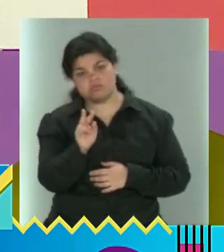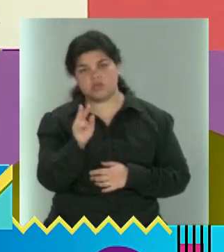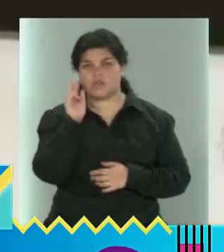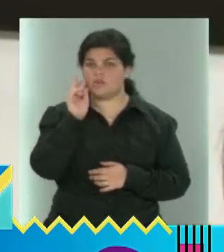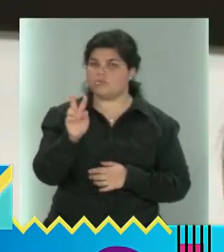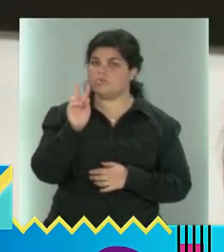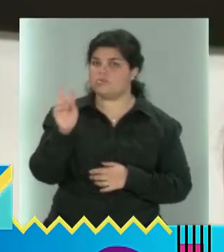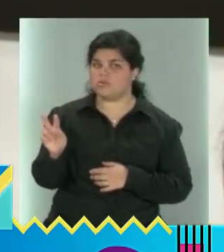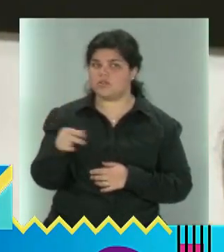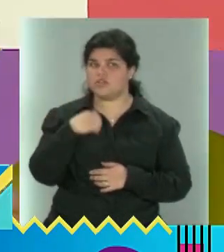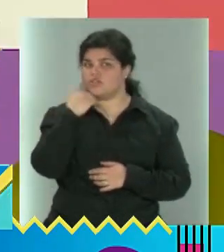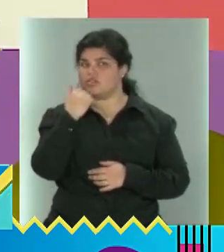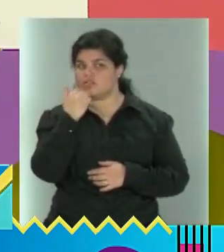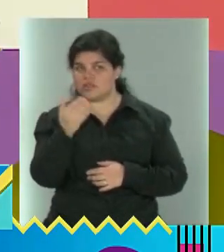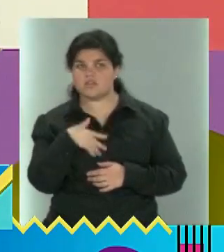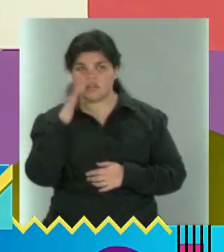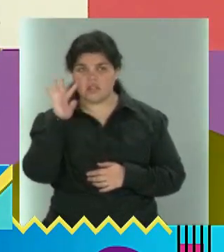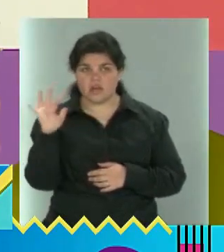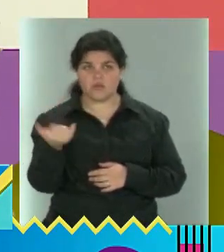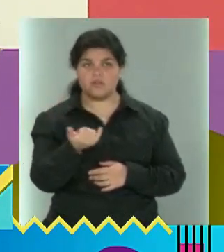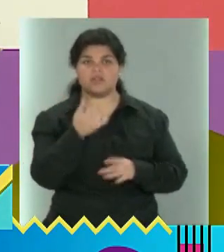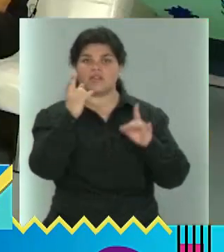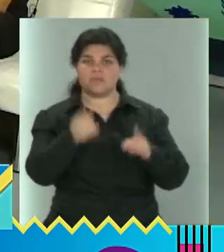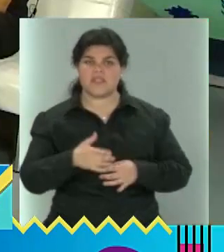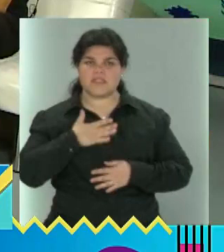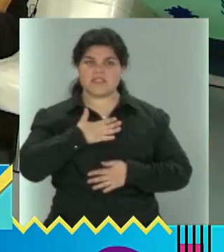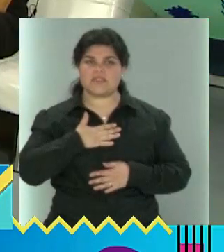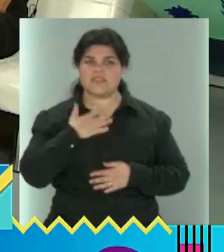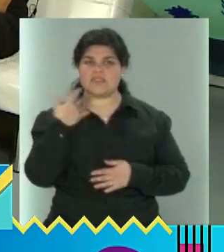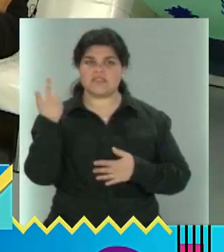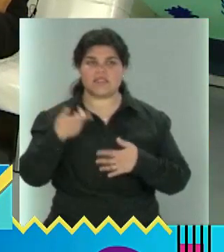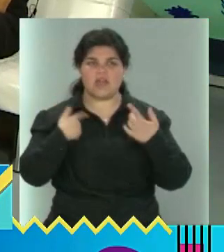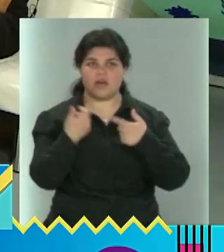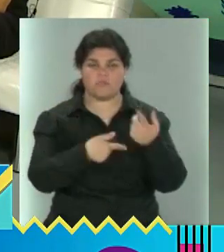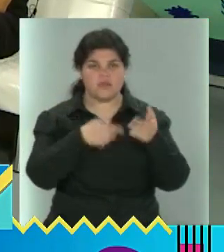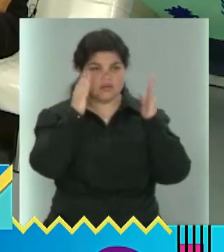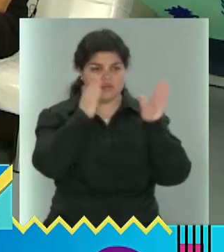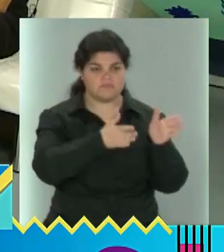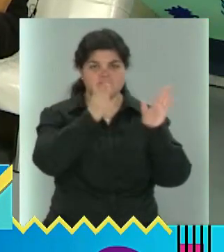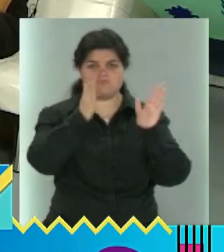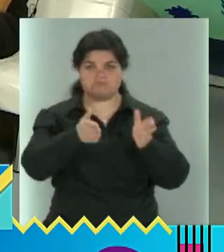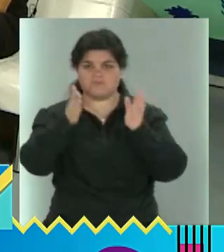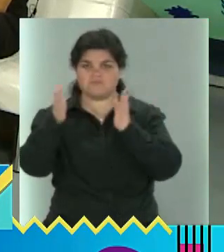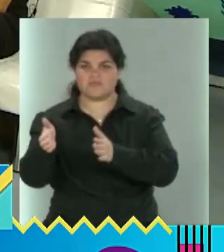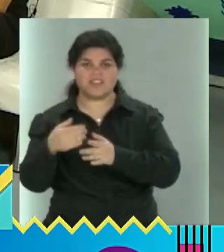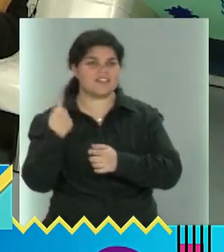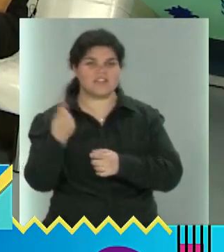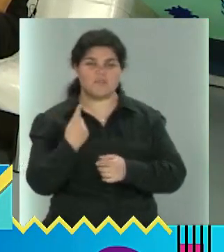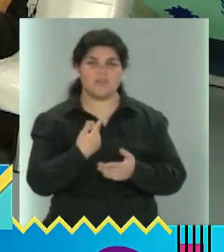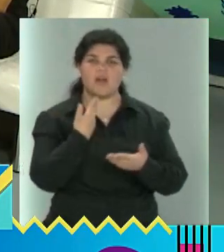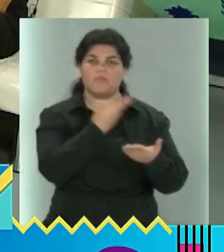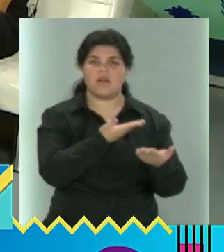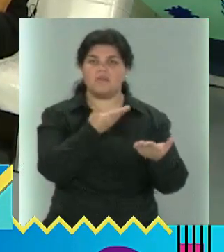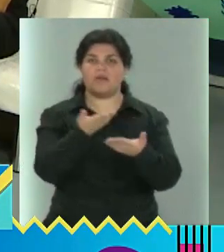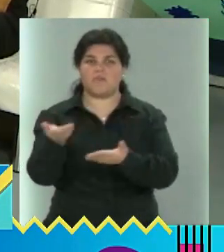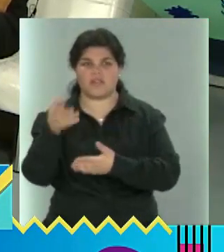sé si se transmite a través de la pantalla, pero hay, y aparte un asentimiento constante de los cuatro así mientras uno habla, ¿no? De asentir en